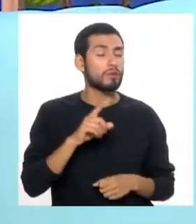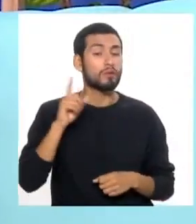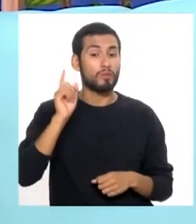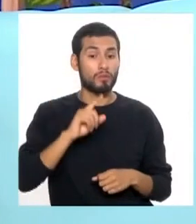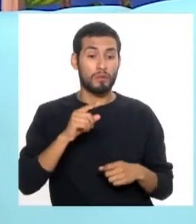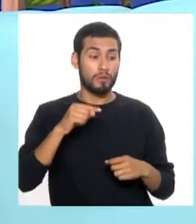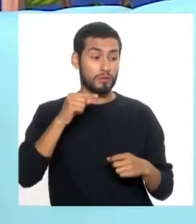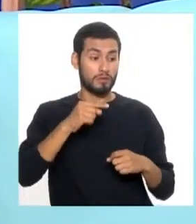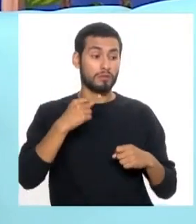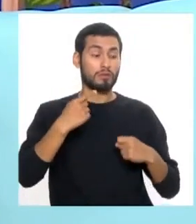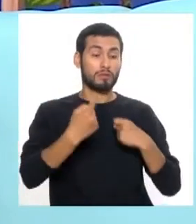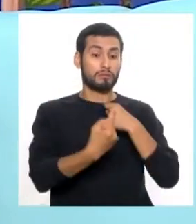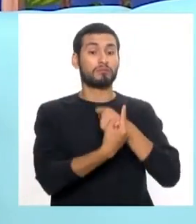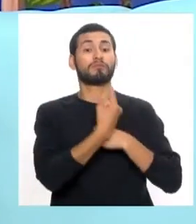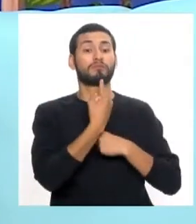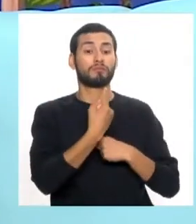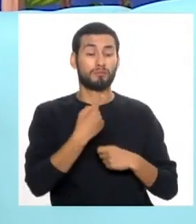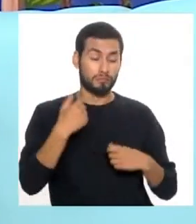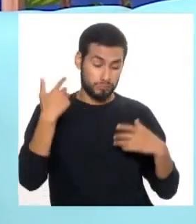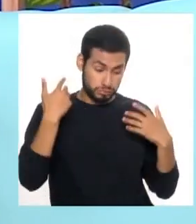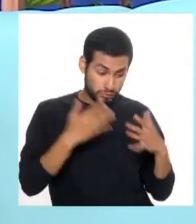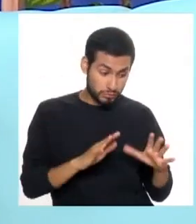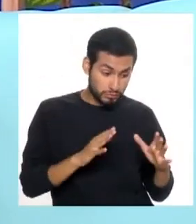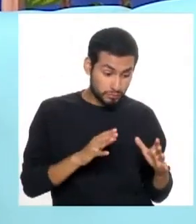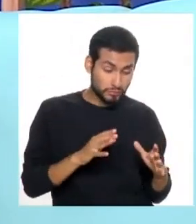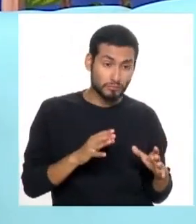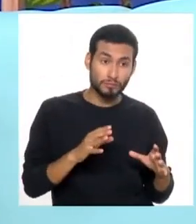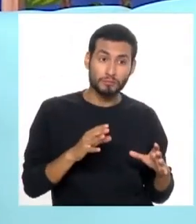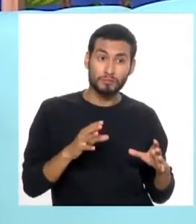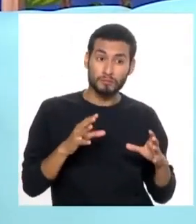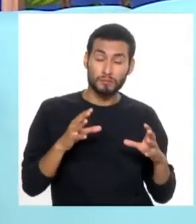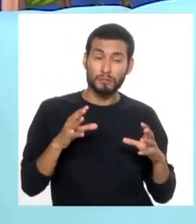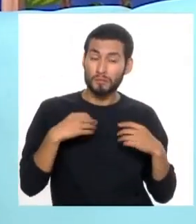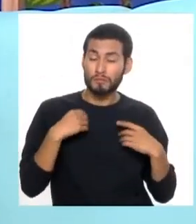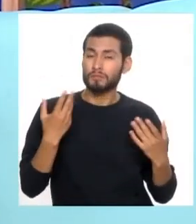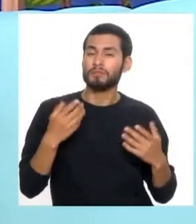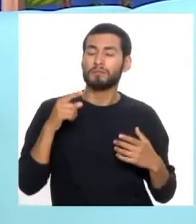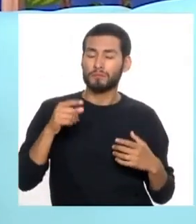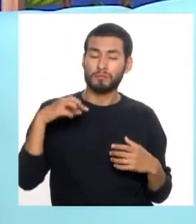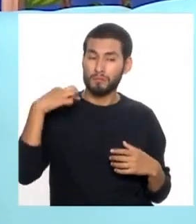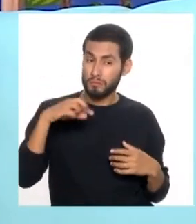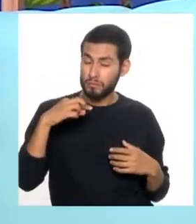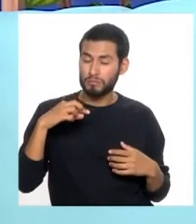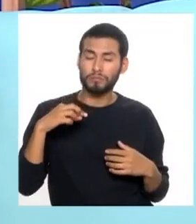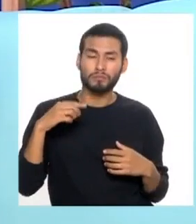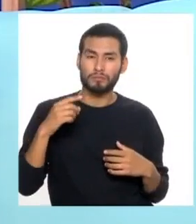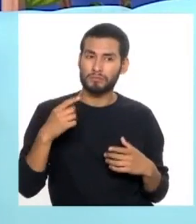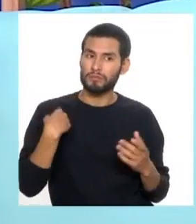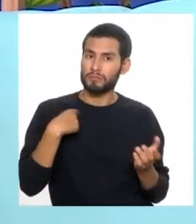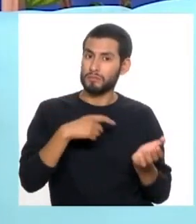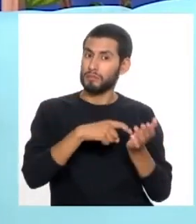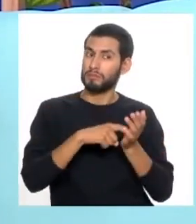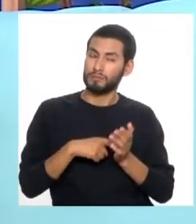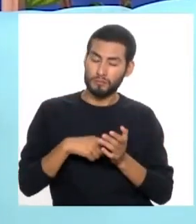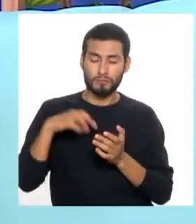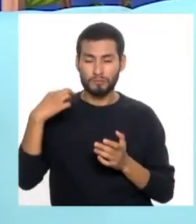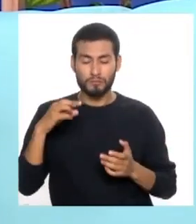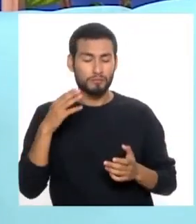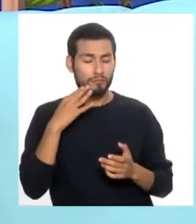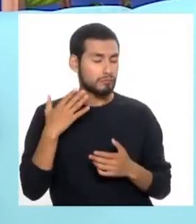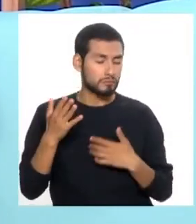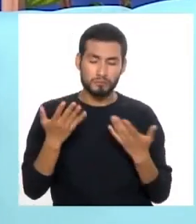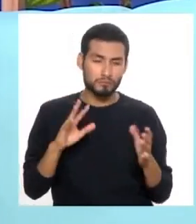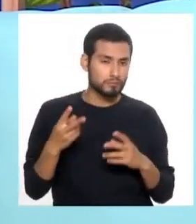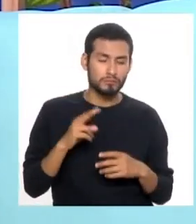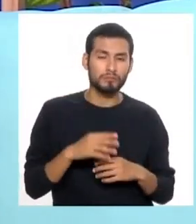sentencia ya debidamente consentida, se tiene y el padre, bueno, el obligado, hablamos. Ajá, madre el padre o padre. Madre, claro.